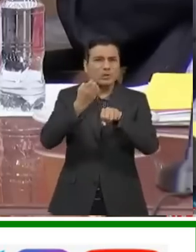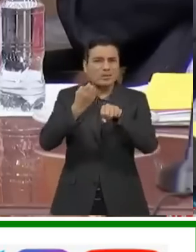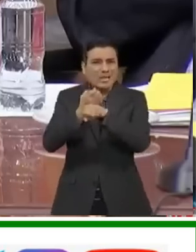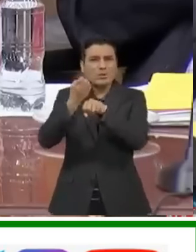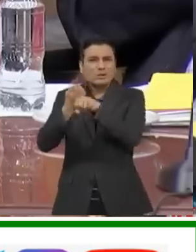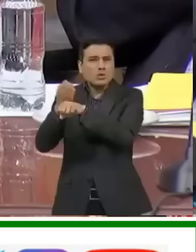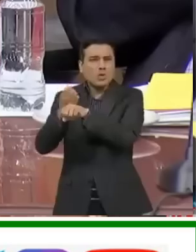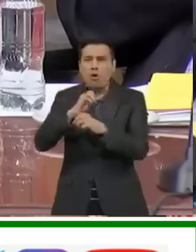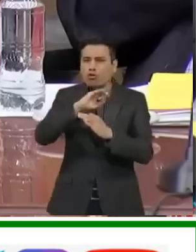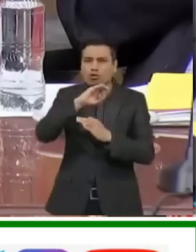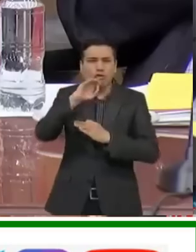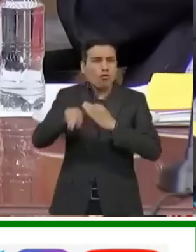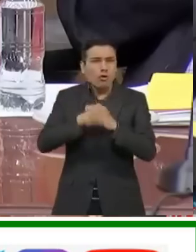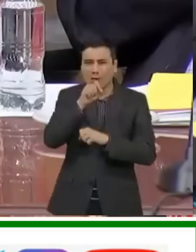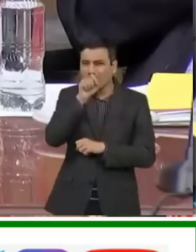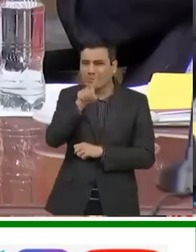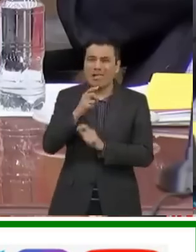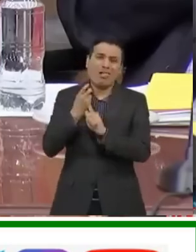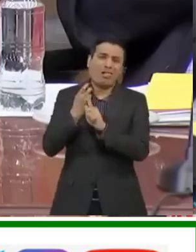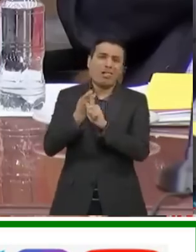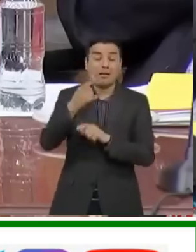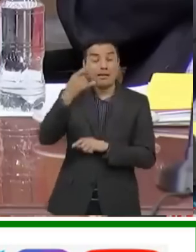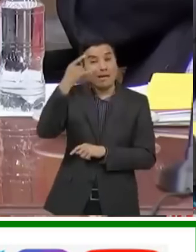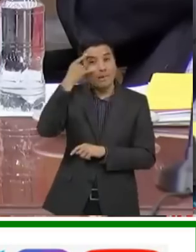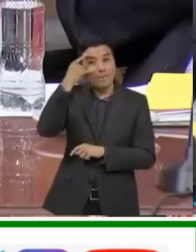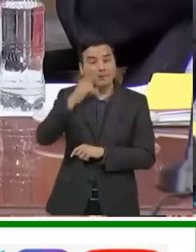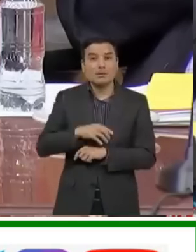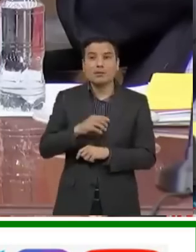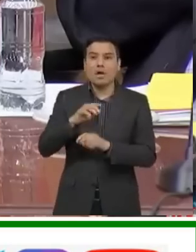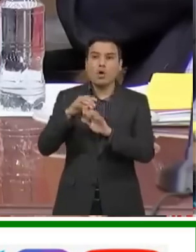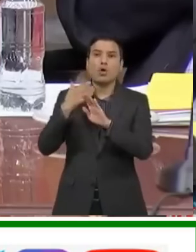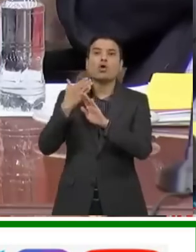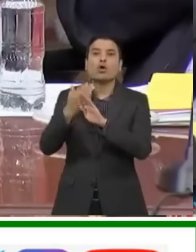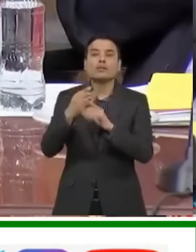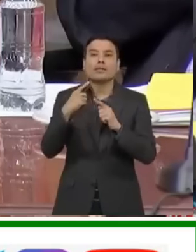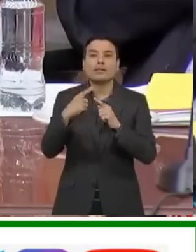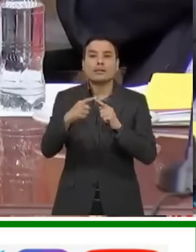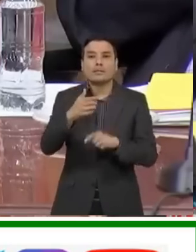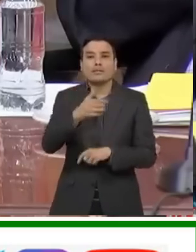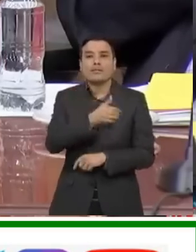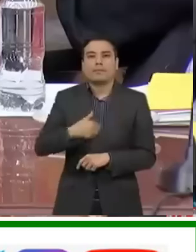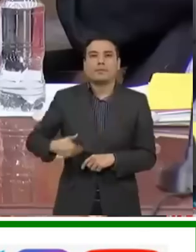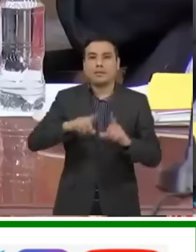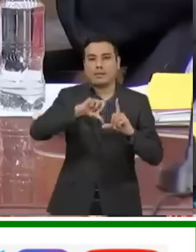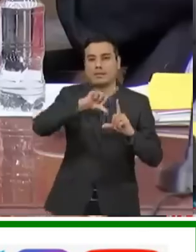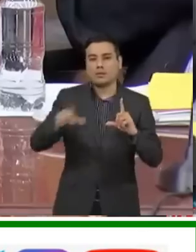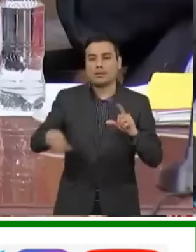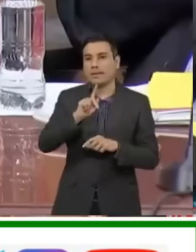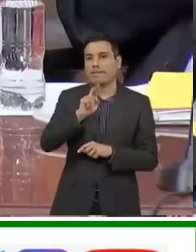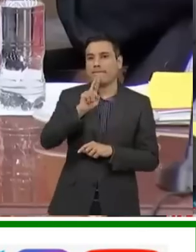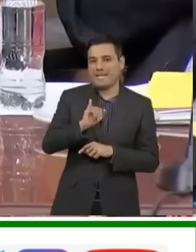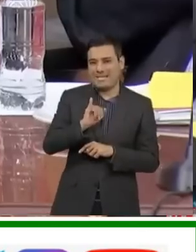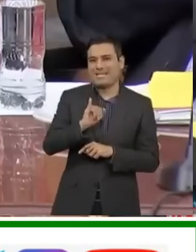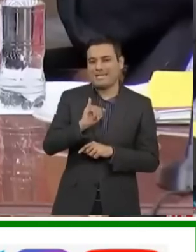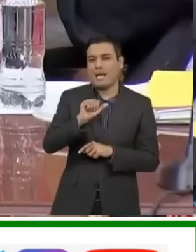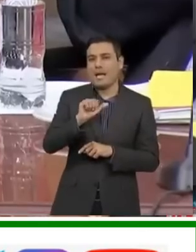campañas calumniosas como esta. En Campeche lo hizo contra nuestro presidente nacional del PRI, Alejandro